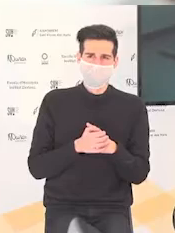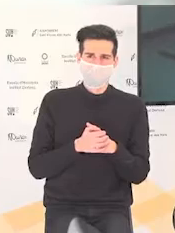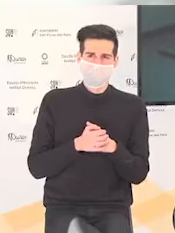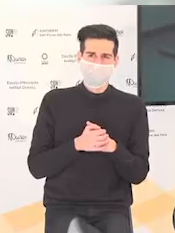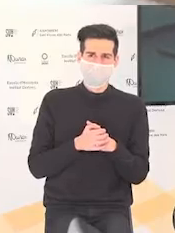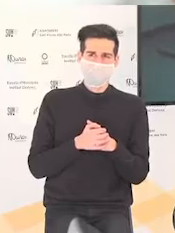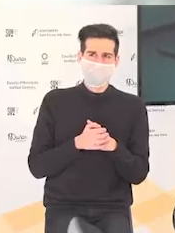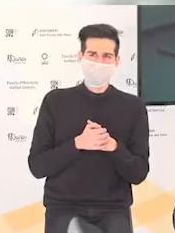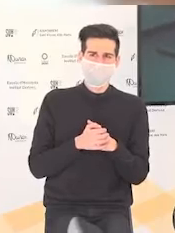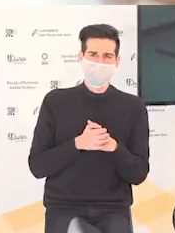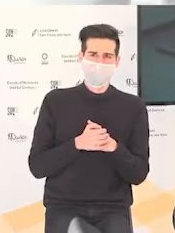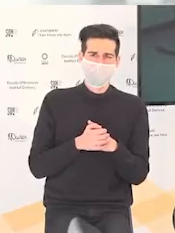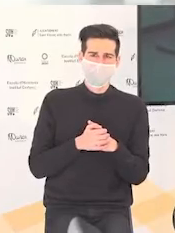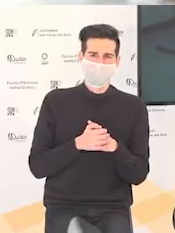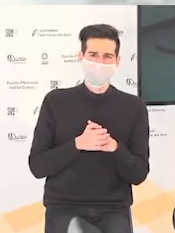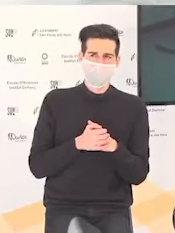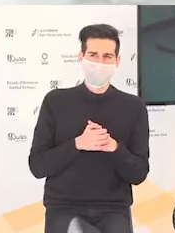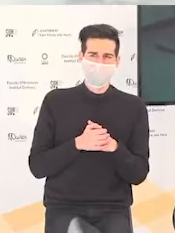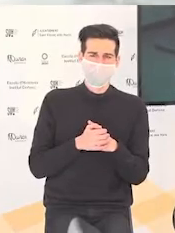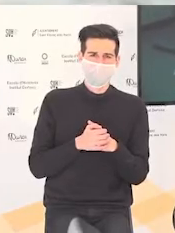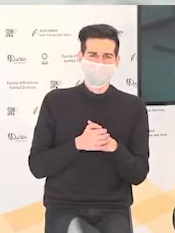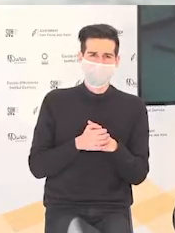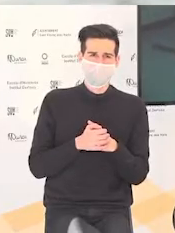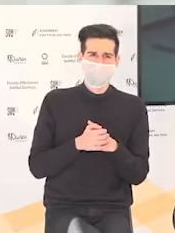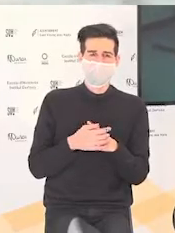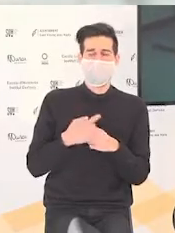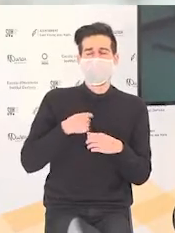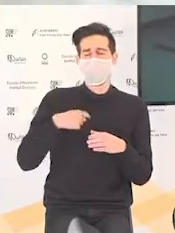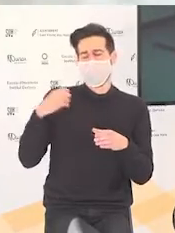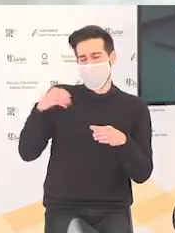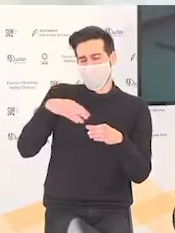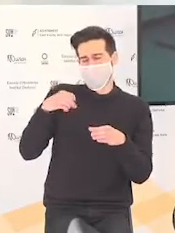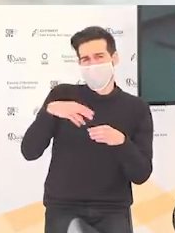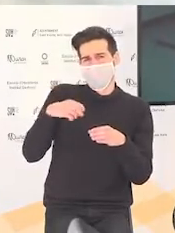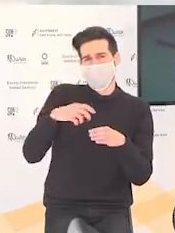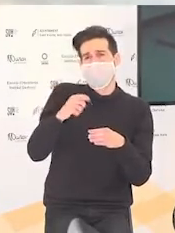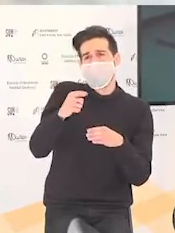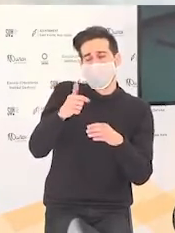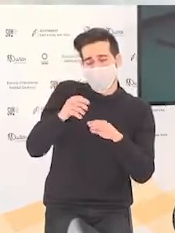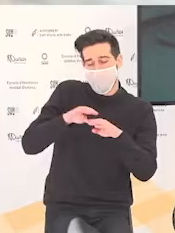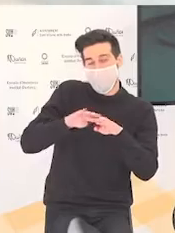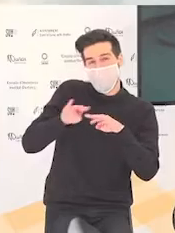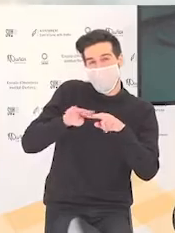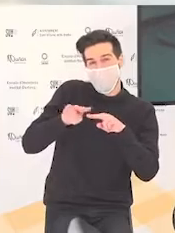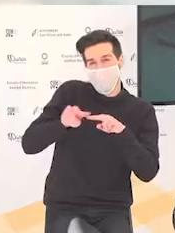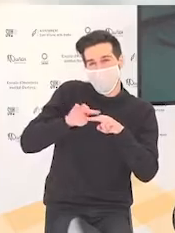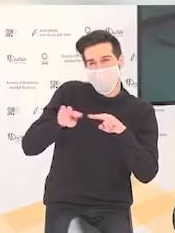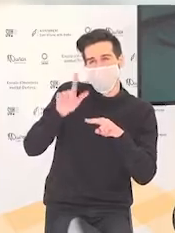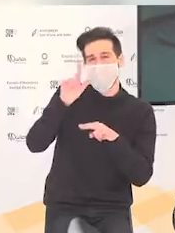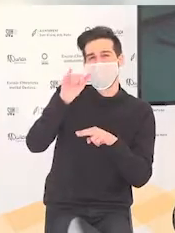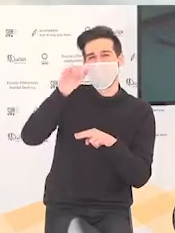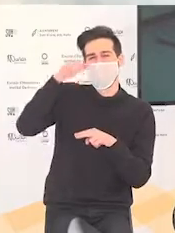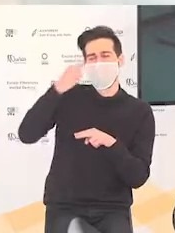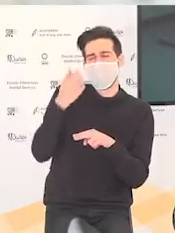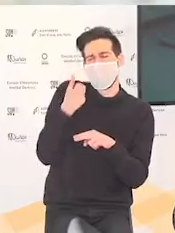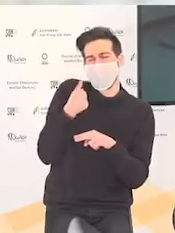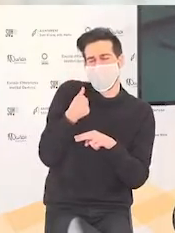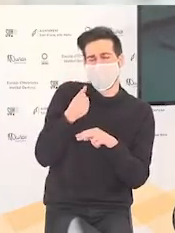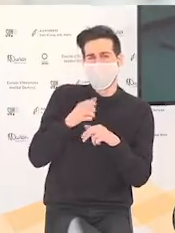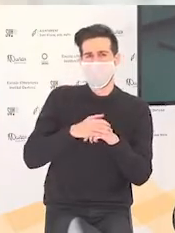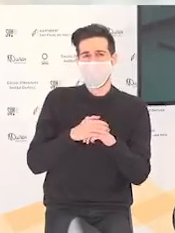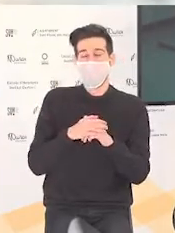sort of hide those disgusting flavors. Bueno, voy a añadirle un poquito de ralladura de lima, como decía antes, para disimular este sabor un